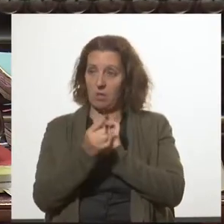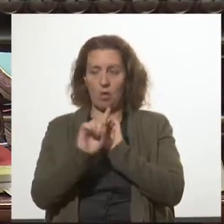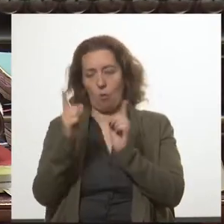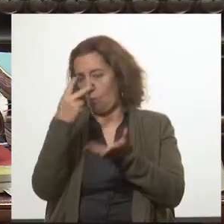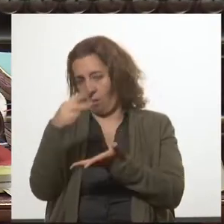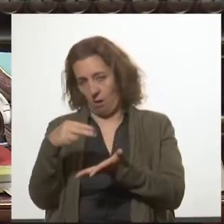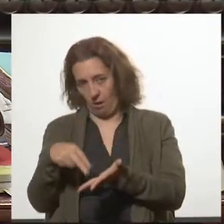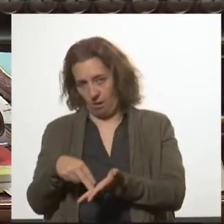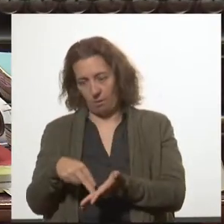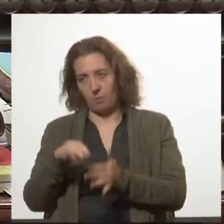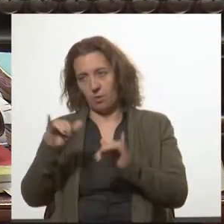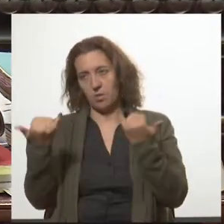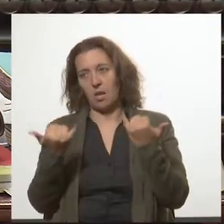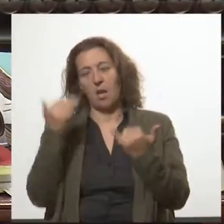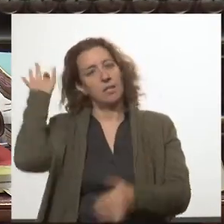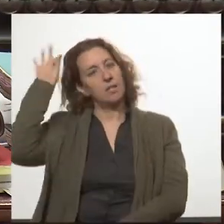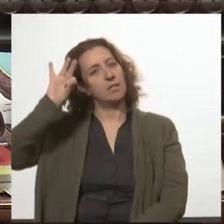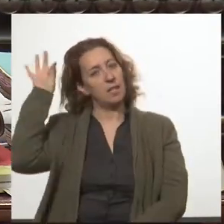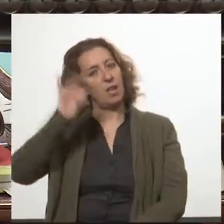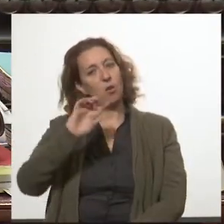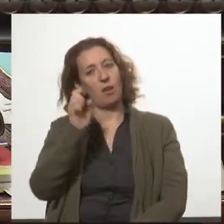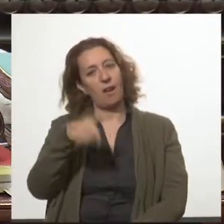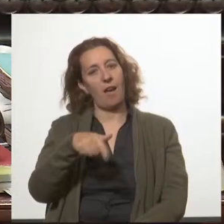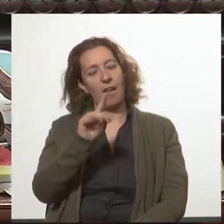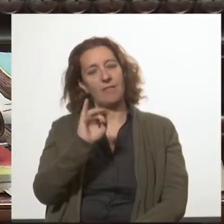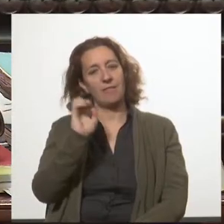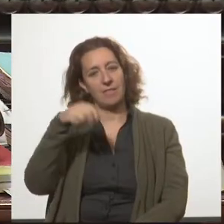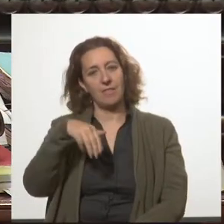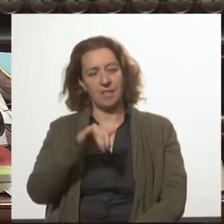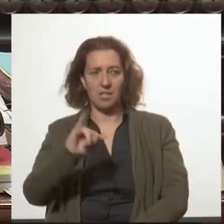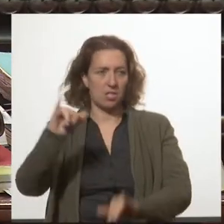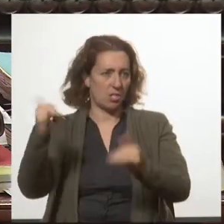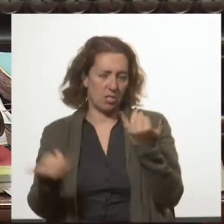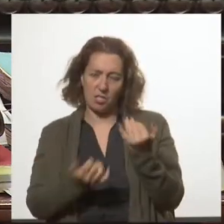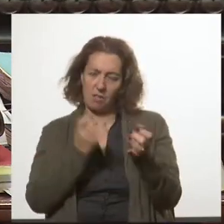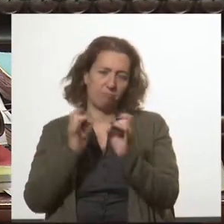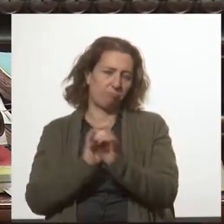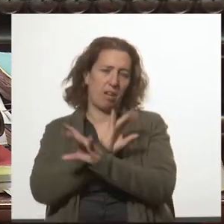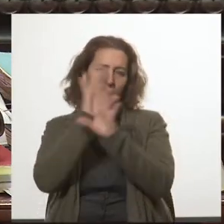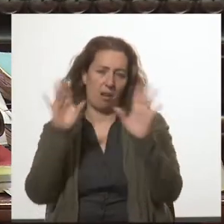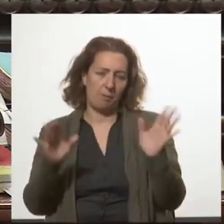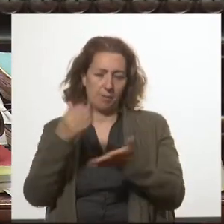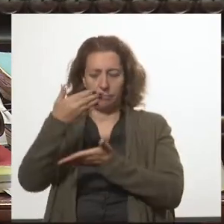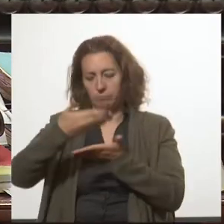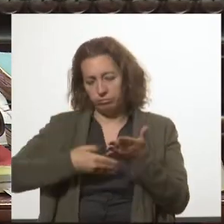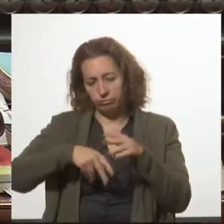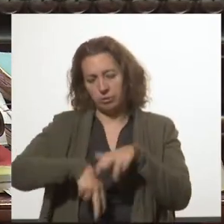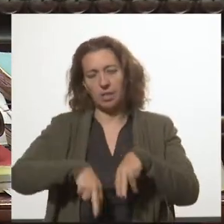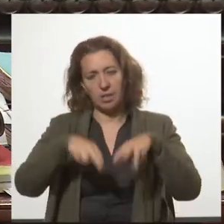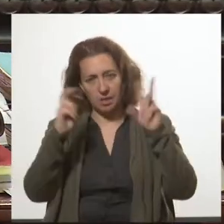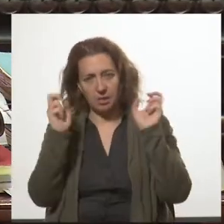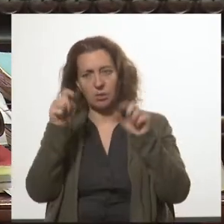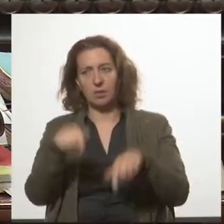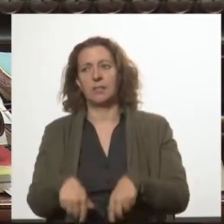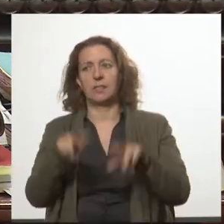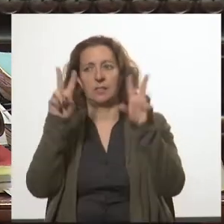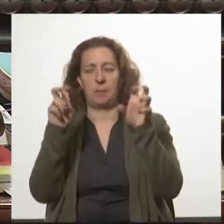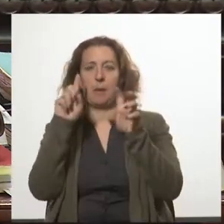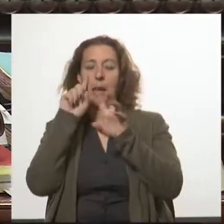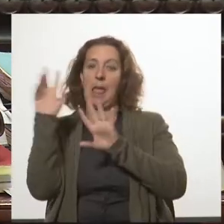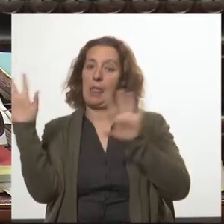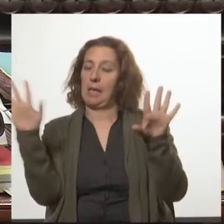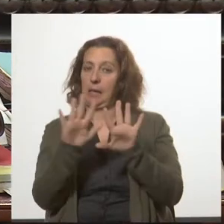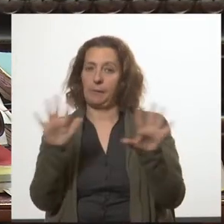porque sea el senador gandini con vastamente analizó esta temática temática que nada tiene que ver con los